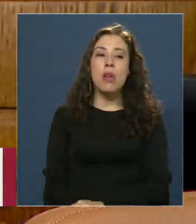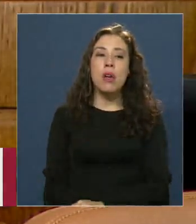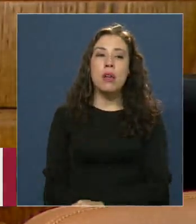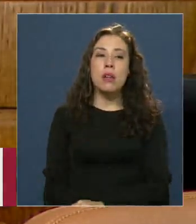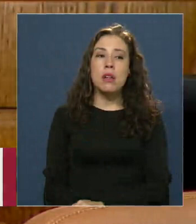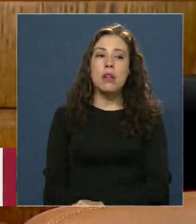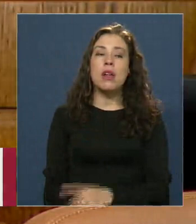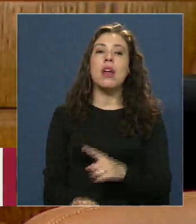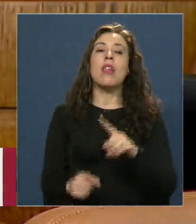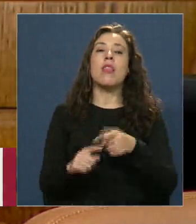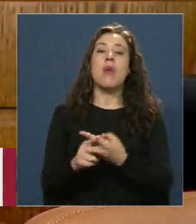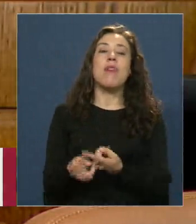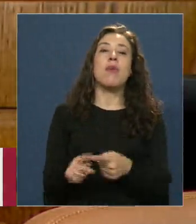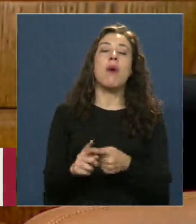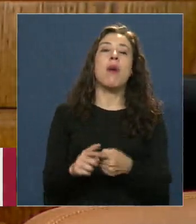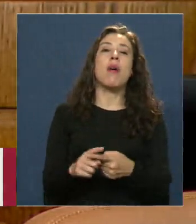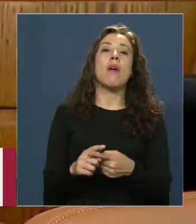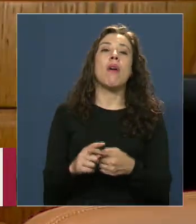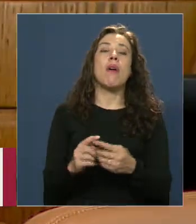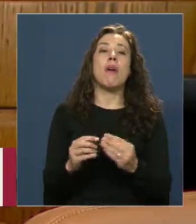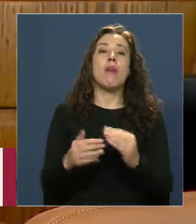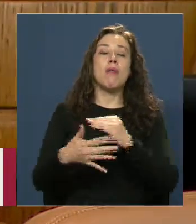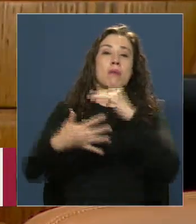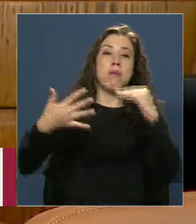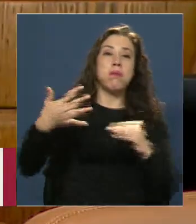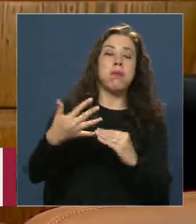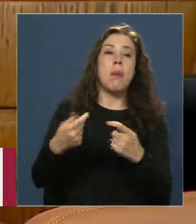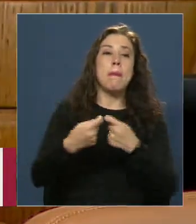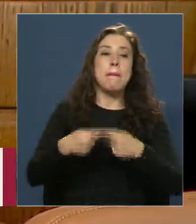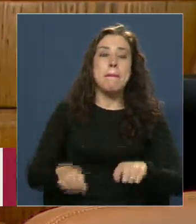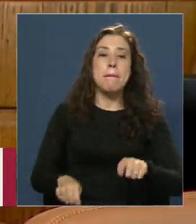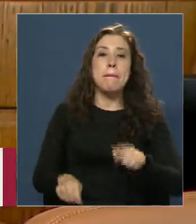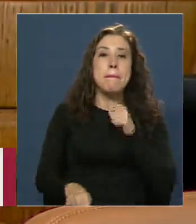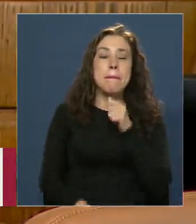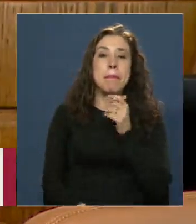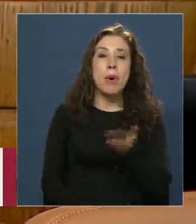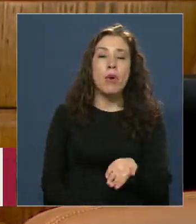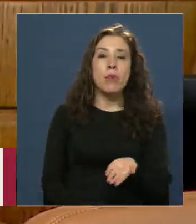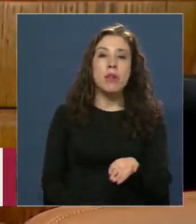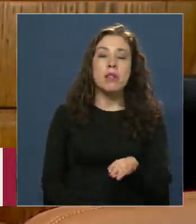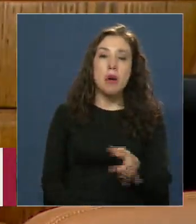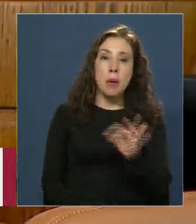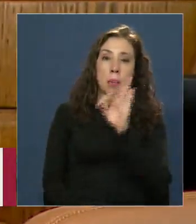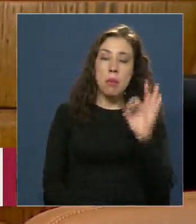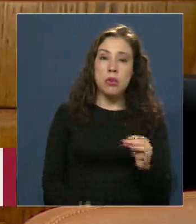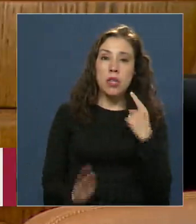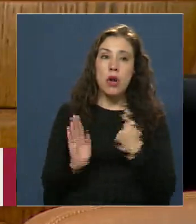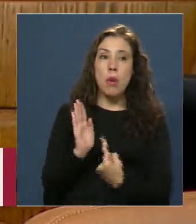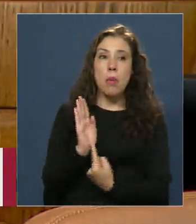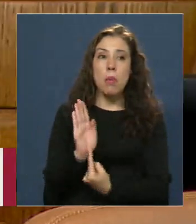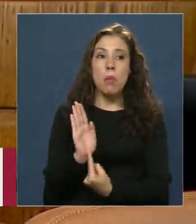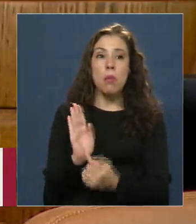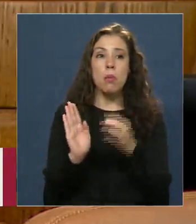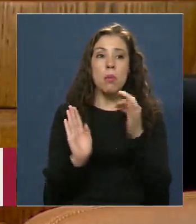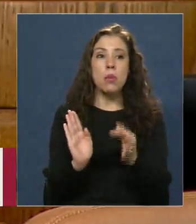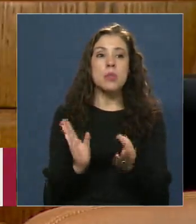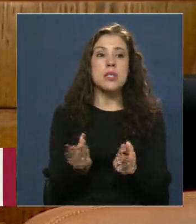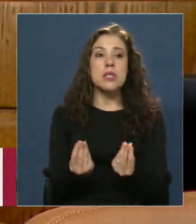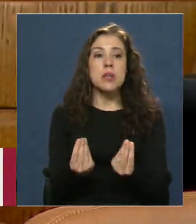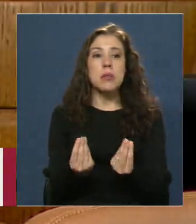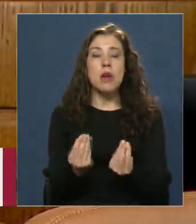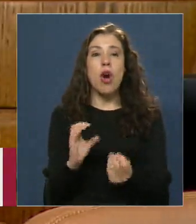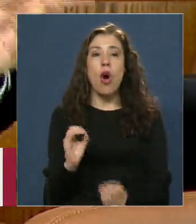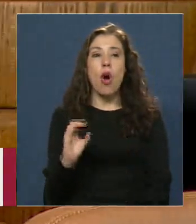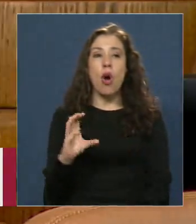nuevamente en la pobreza. Y lo cierto es que las cifras revelan y fundamentan sus temores. Según